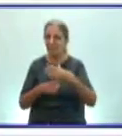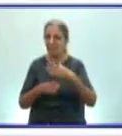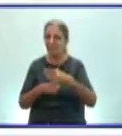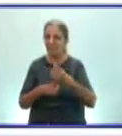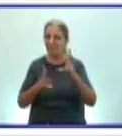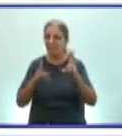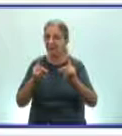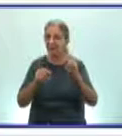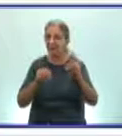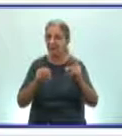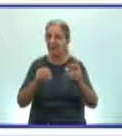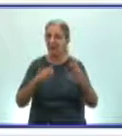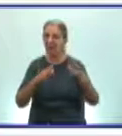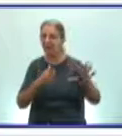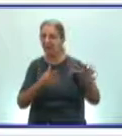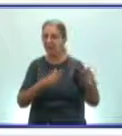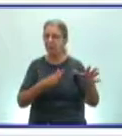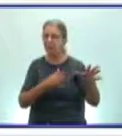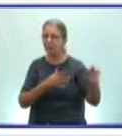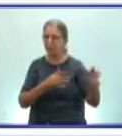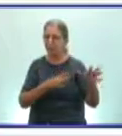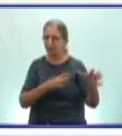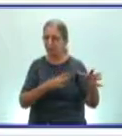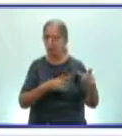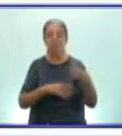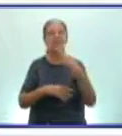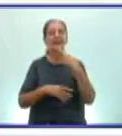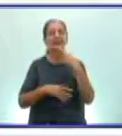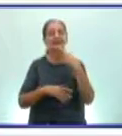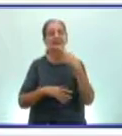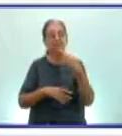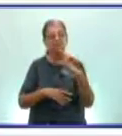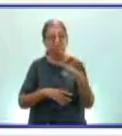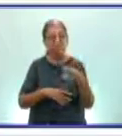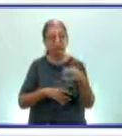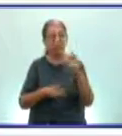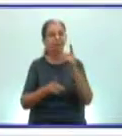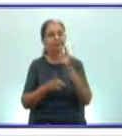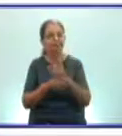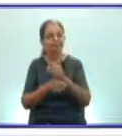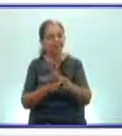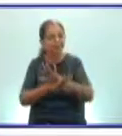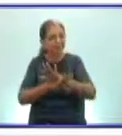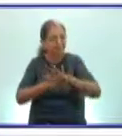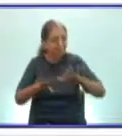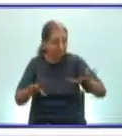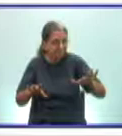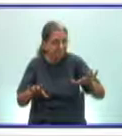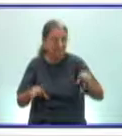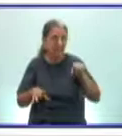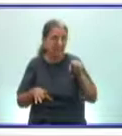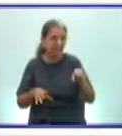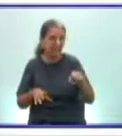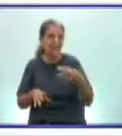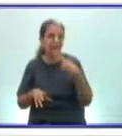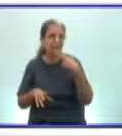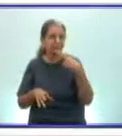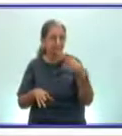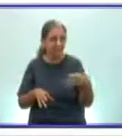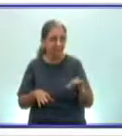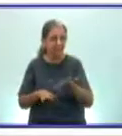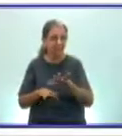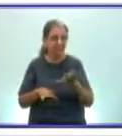aproximadamente, pero nos estamos refiriendo a resultados obtenidos. Y los resultados que se obtienen en